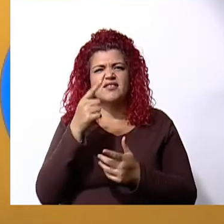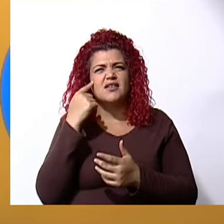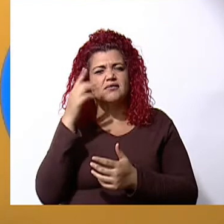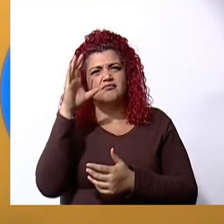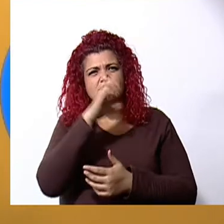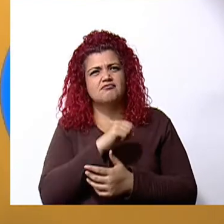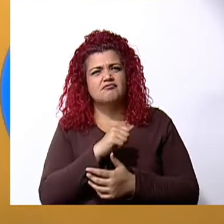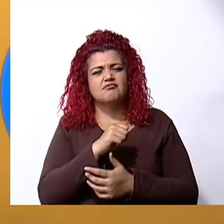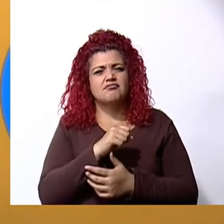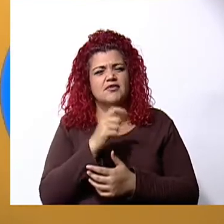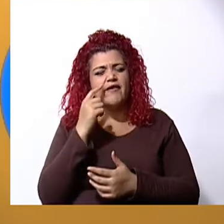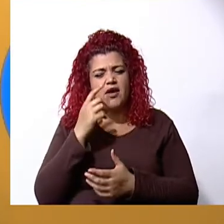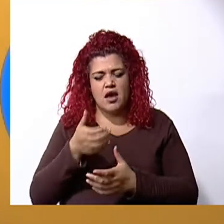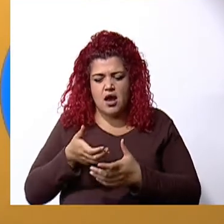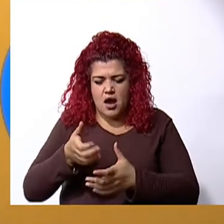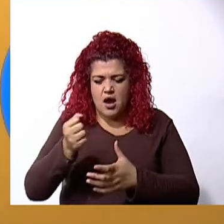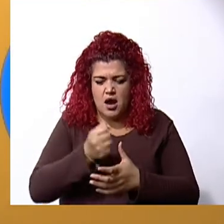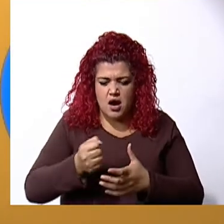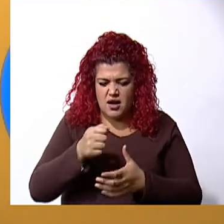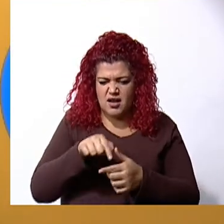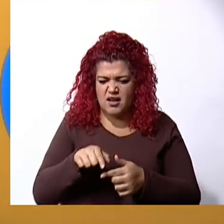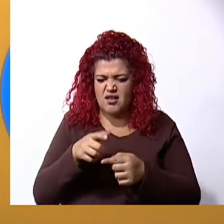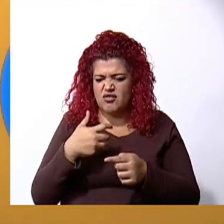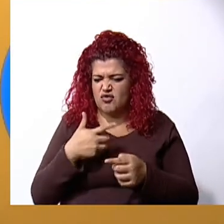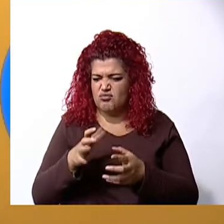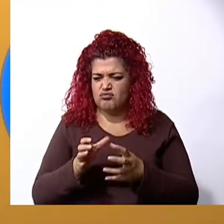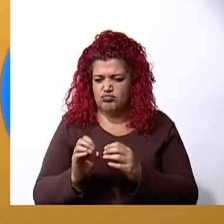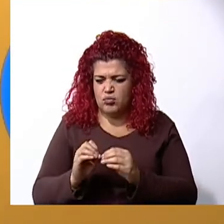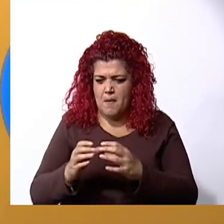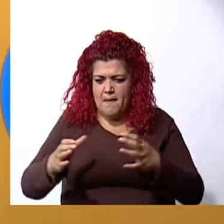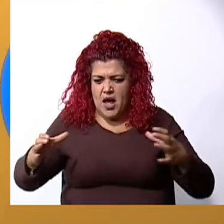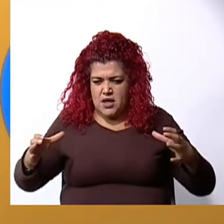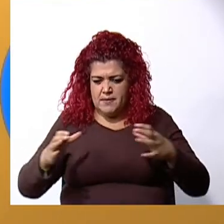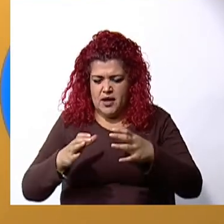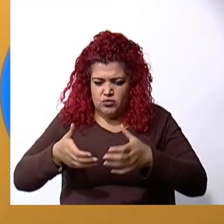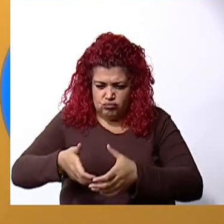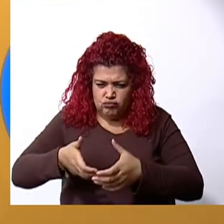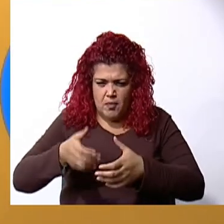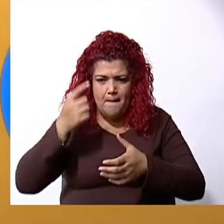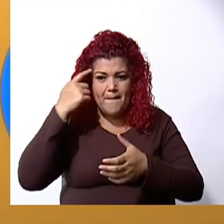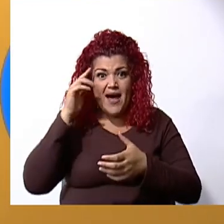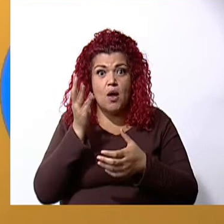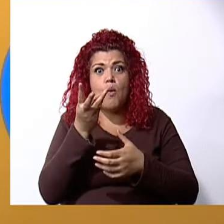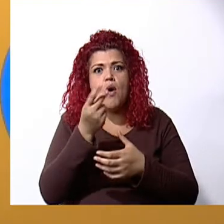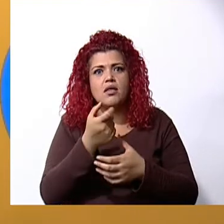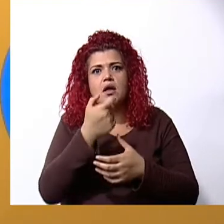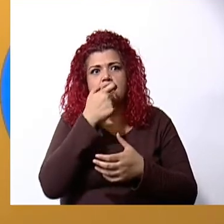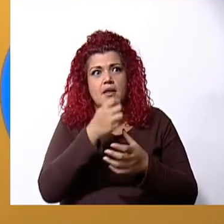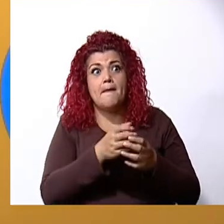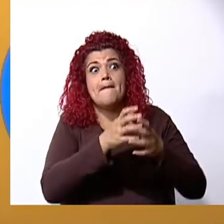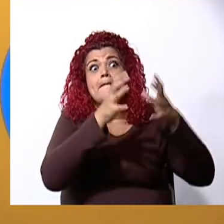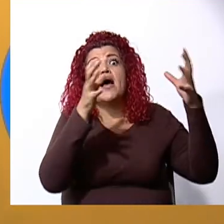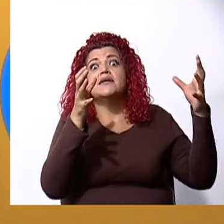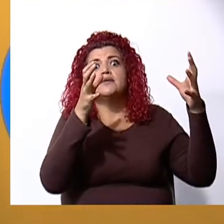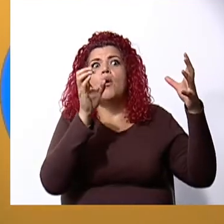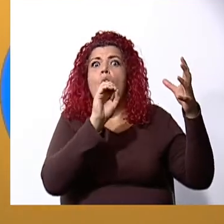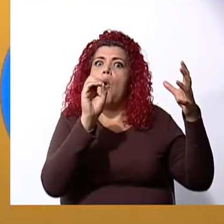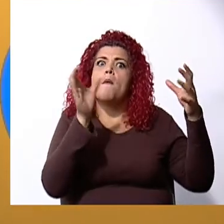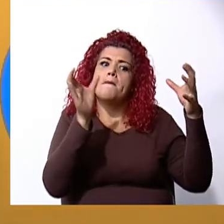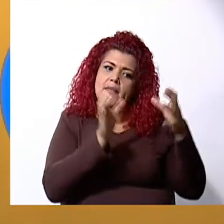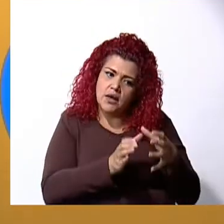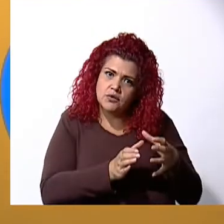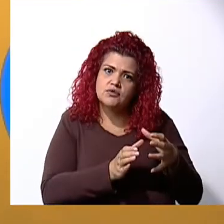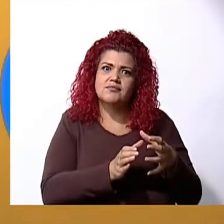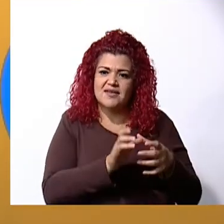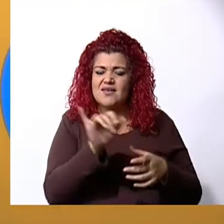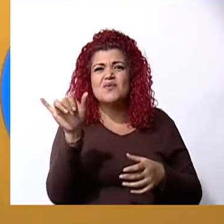la cantidad de harina dependerá de la cantidad de galletas que queramos hacer. Por eso es muy importante el número, ¿verdad?,